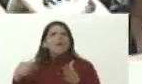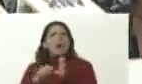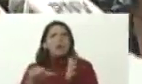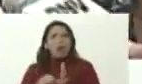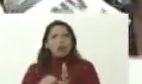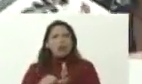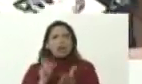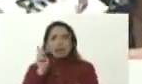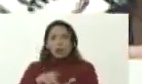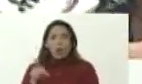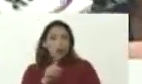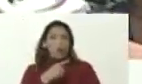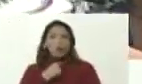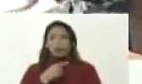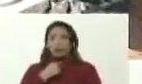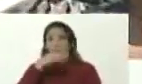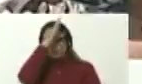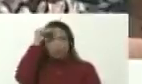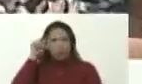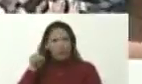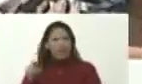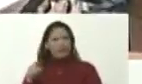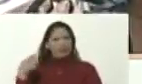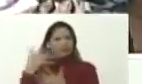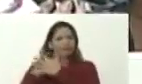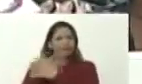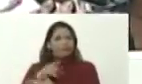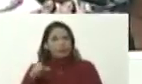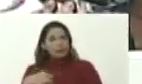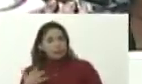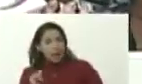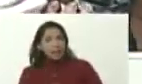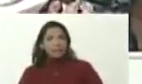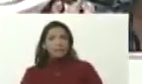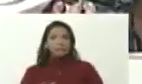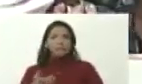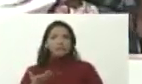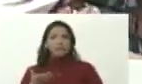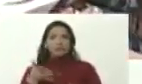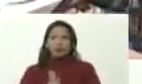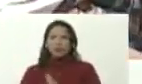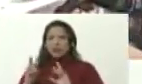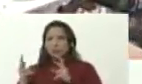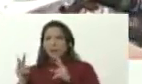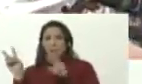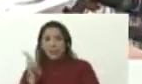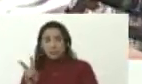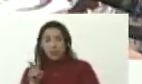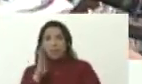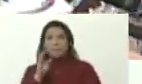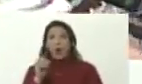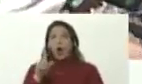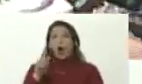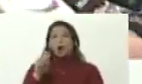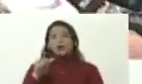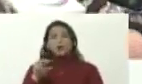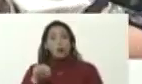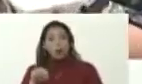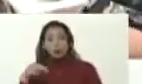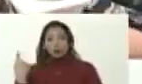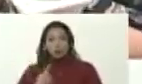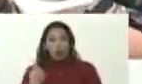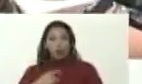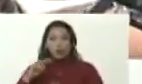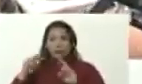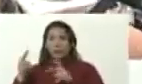gustó al señor Trump? Es muy sospechoso eso. Son las contradicciones que tienen el tratamiento del tema de Venezuela. Ahora Bolton no solo fue el tema de